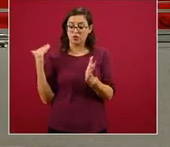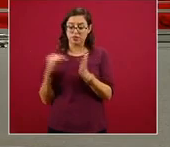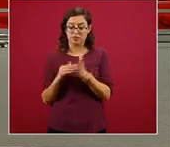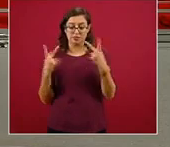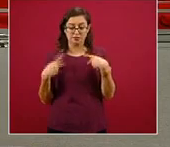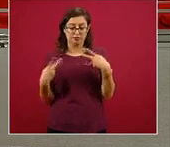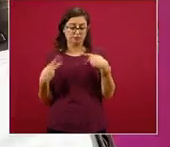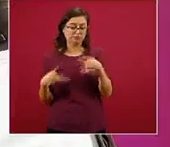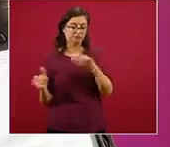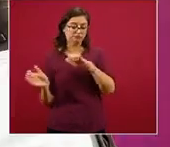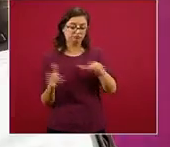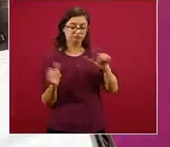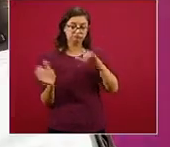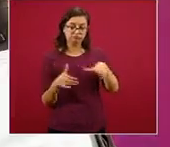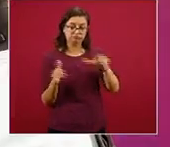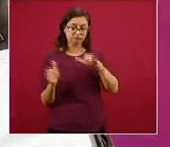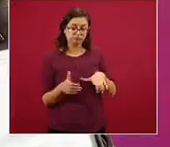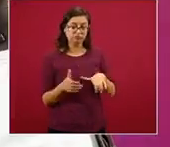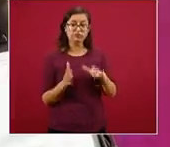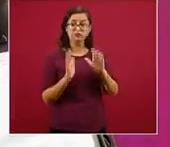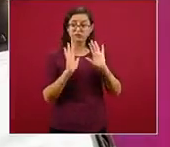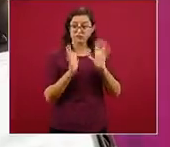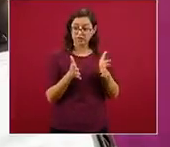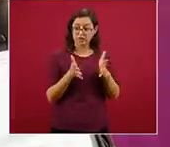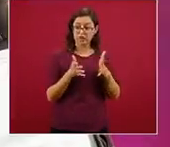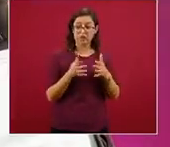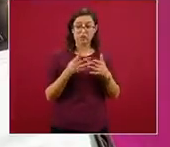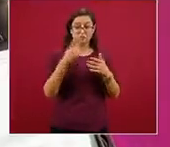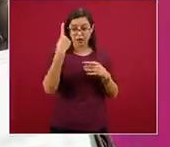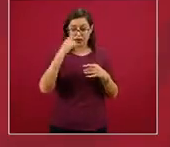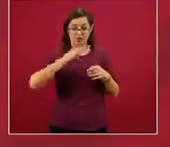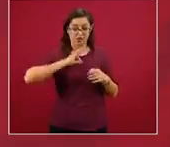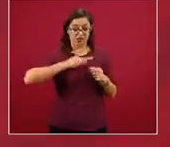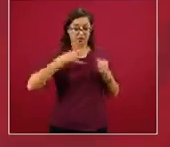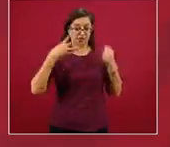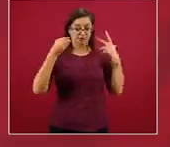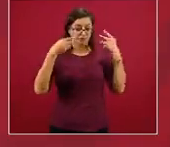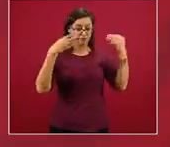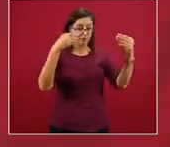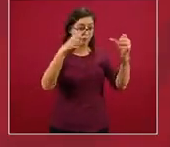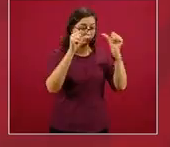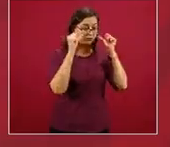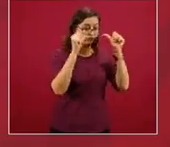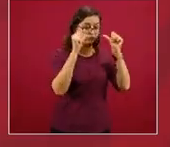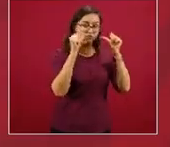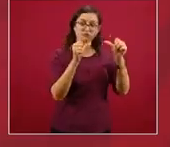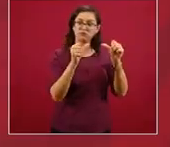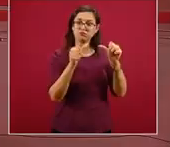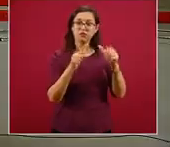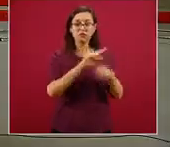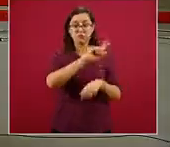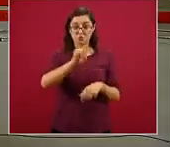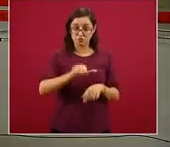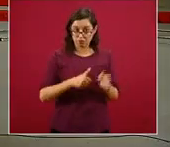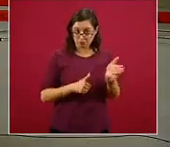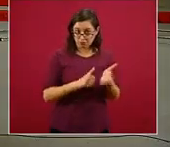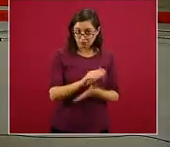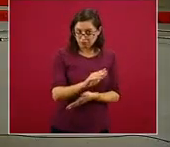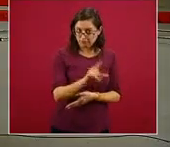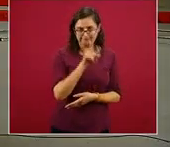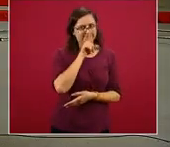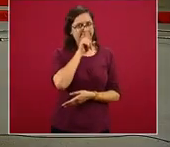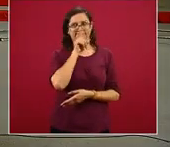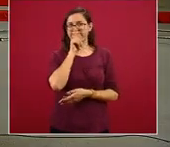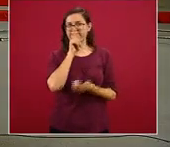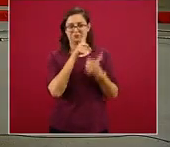50,000 personas que se han contratado para efectos de la atención de la epidemia, van a permanecer en el sistema de salud. Es decir,